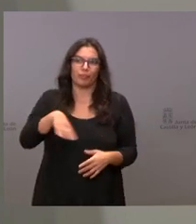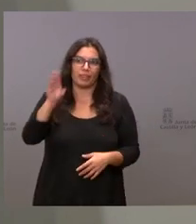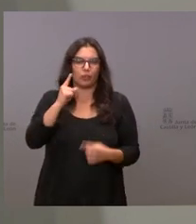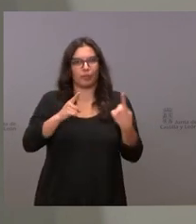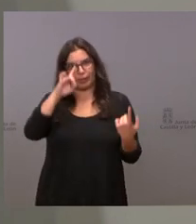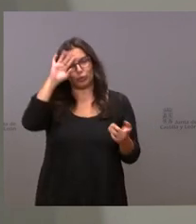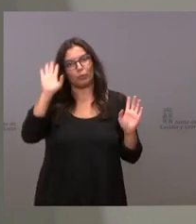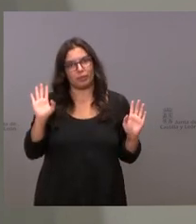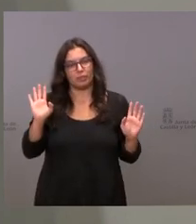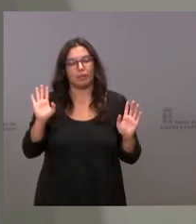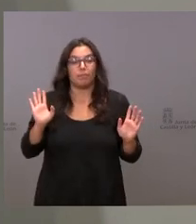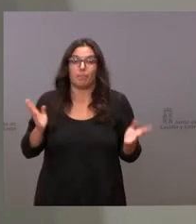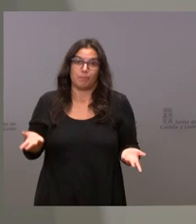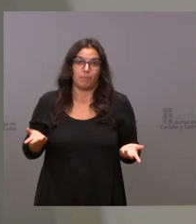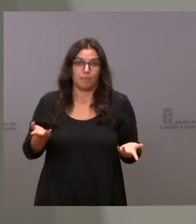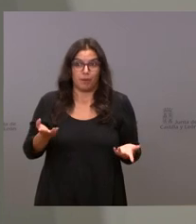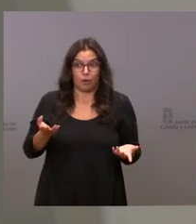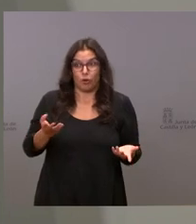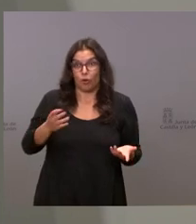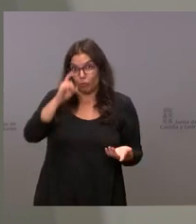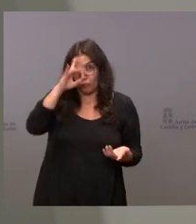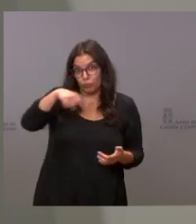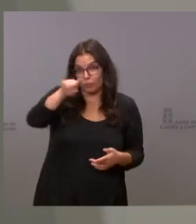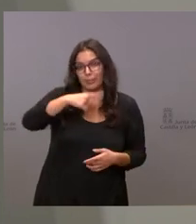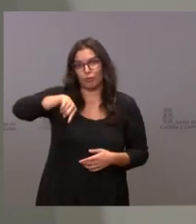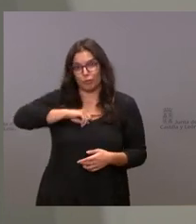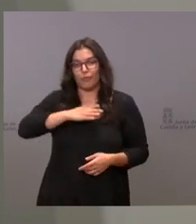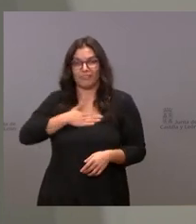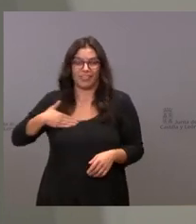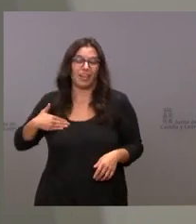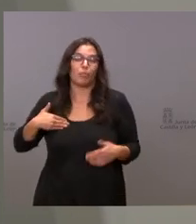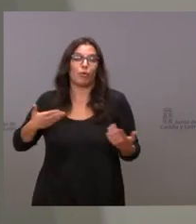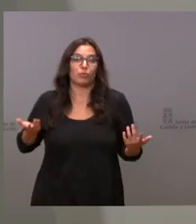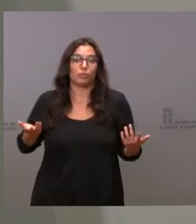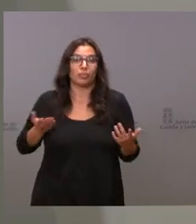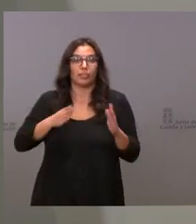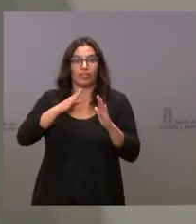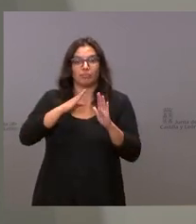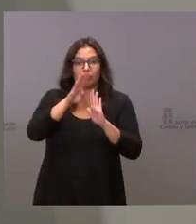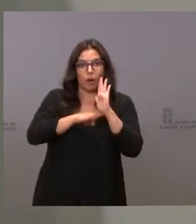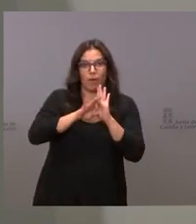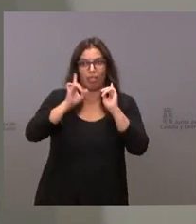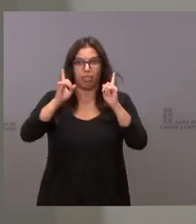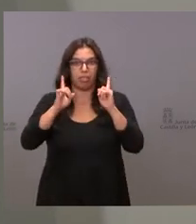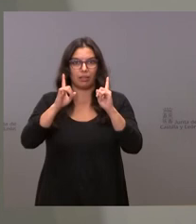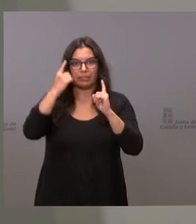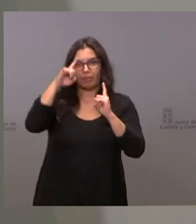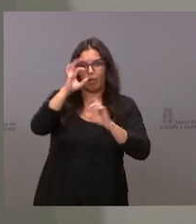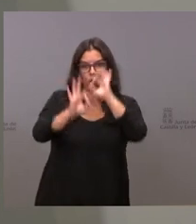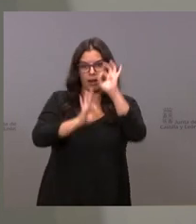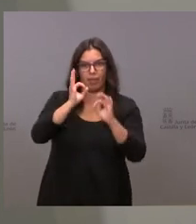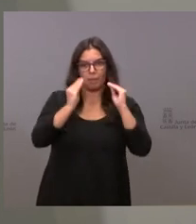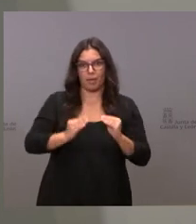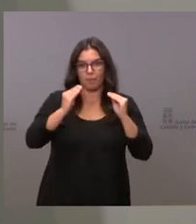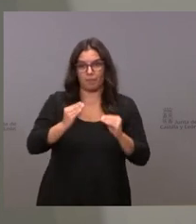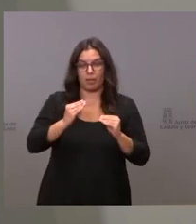sorprendente, pero sorpréndanse, nosotros tenemos la intención de programar por anticipado nuestra respuesta a una situación